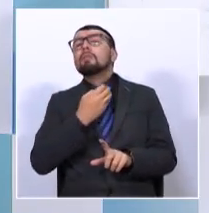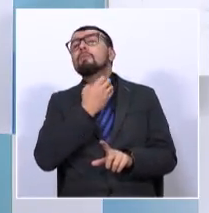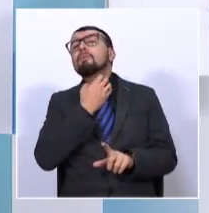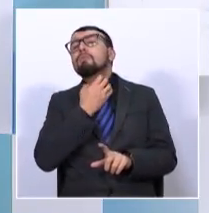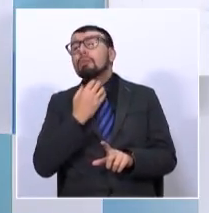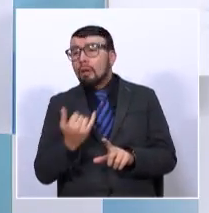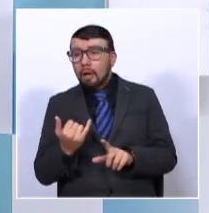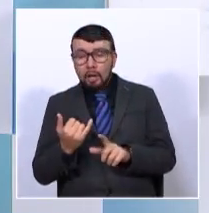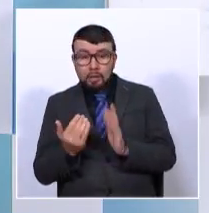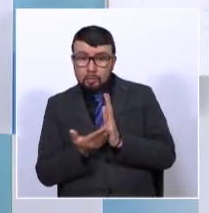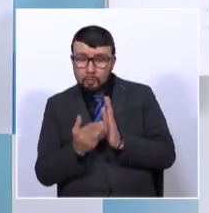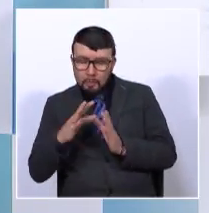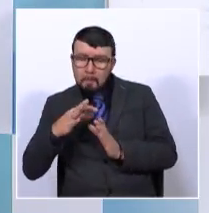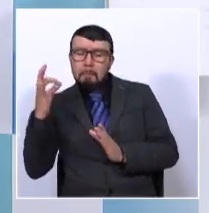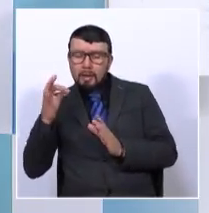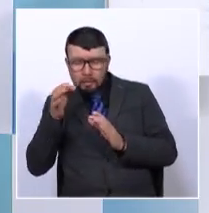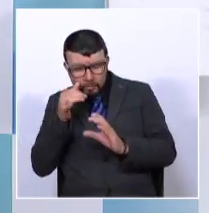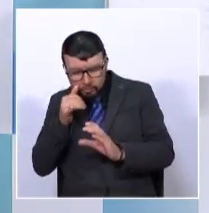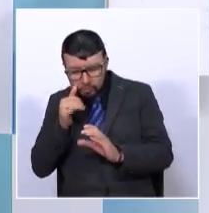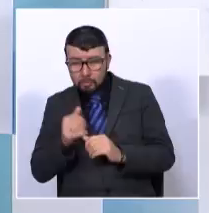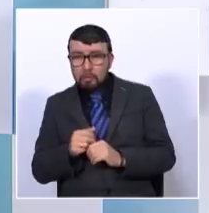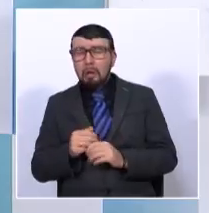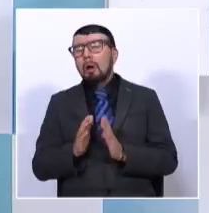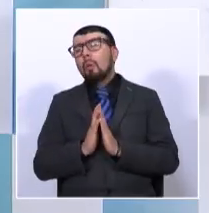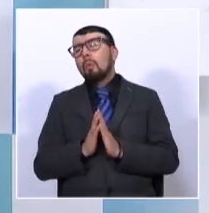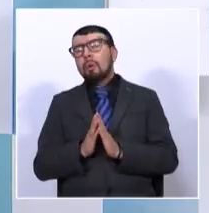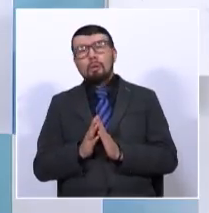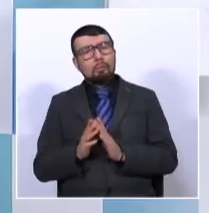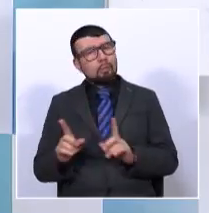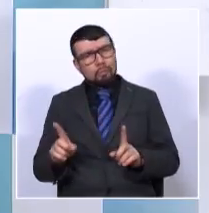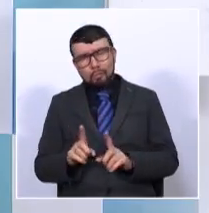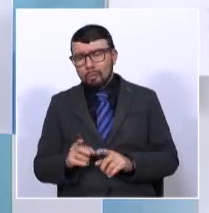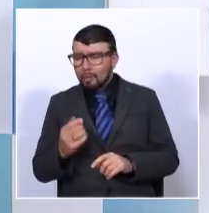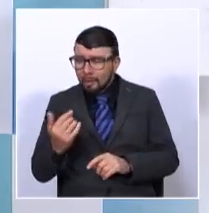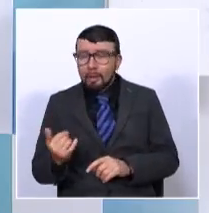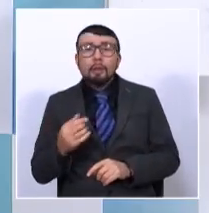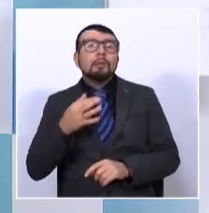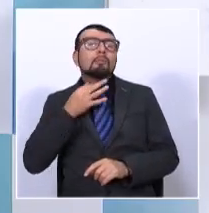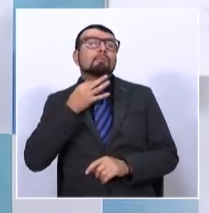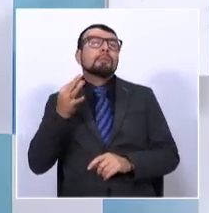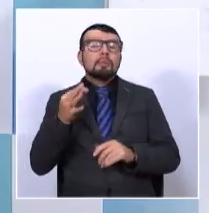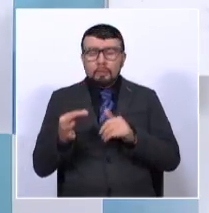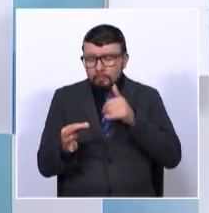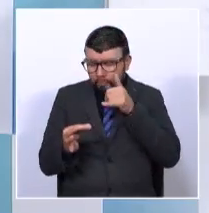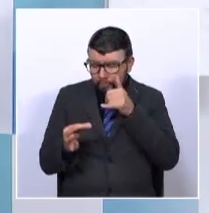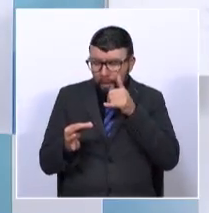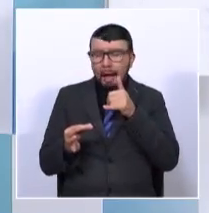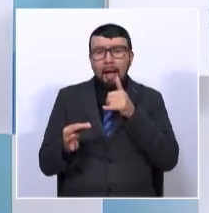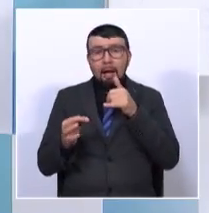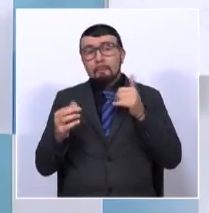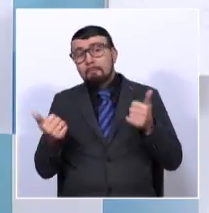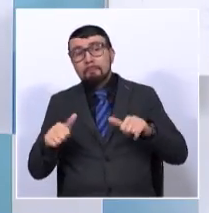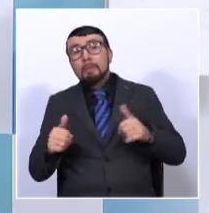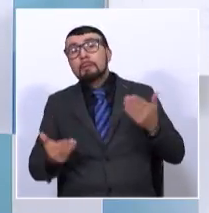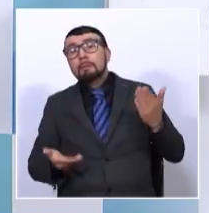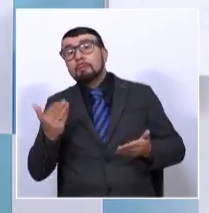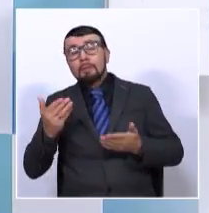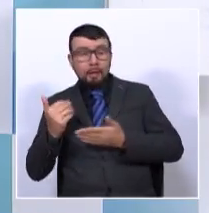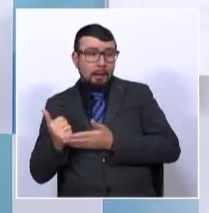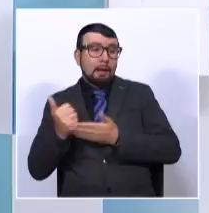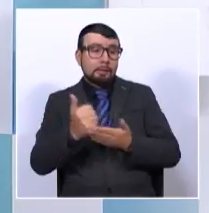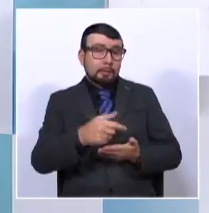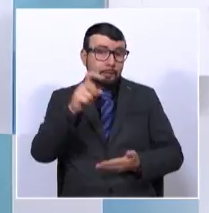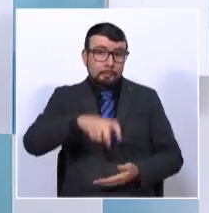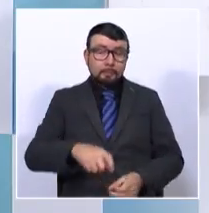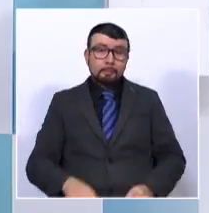el milagrito, que es muy delicado, la biopsia, el patólogo nos dice qué es y de esto depende el tratamiento. Yo quiero agradecerle al doctor